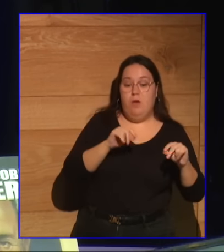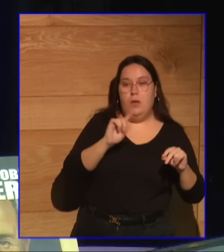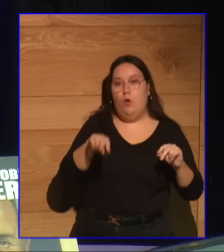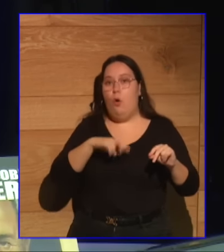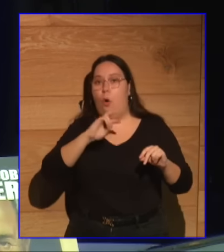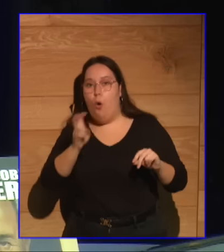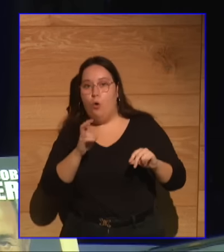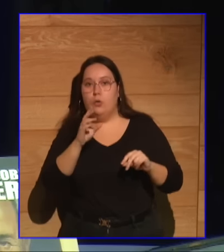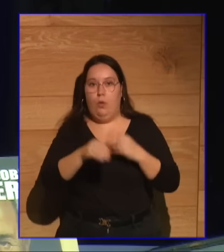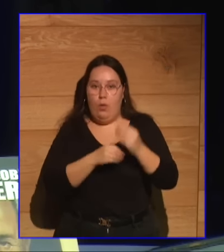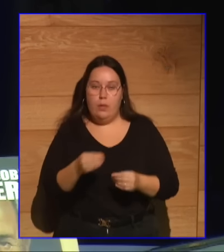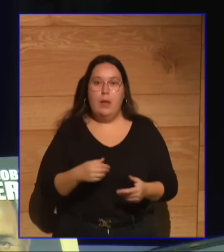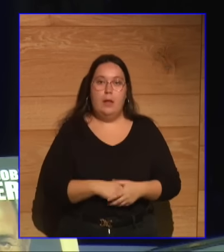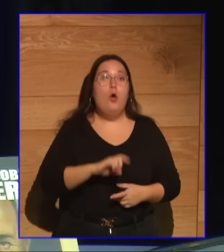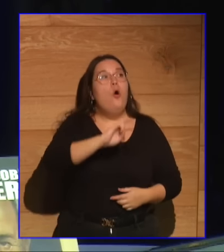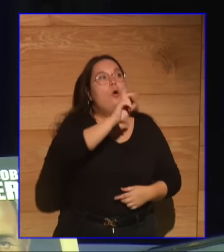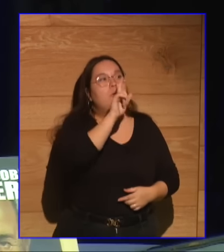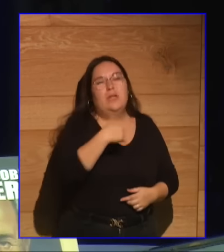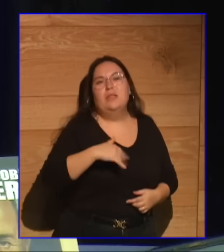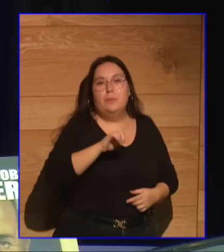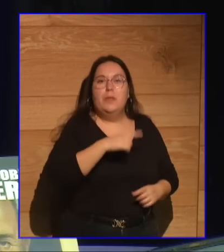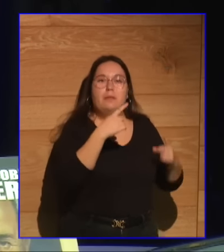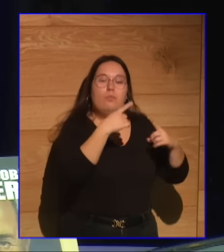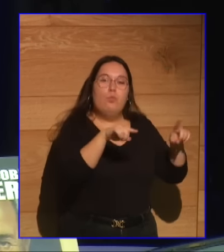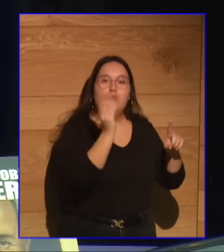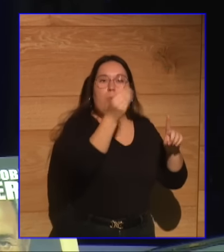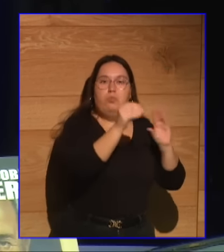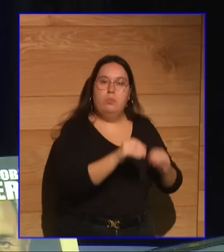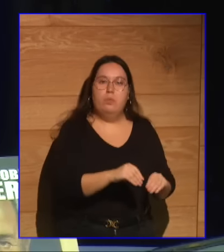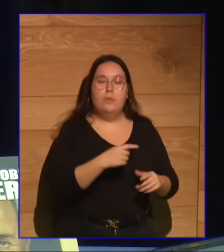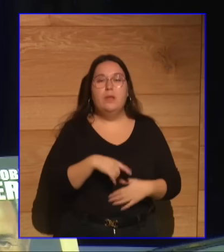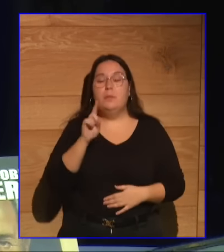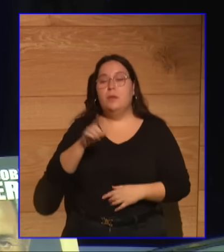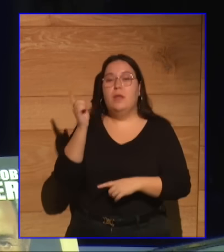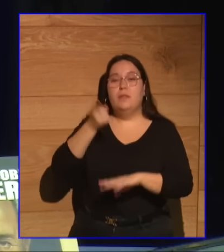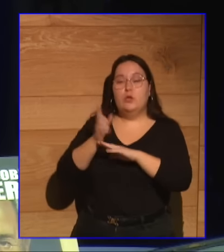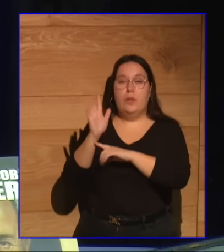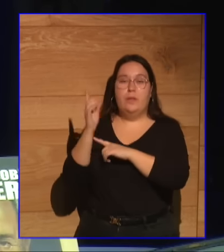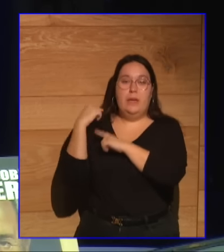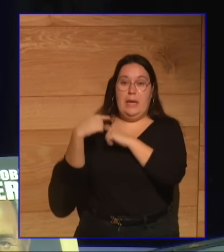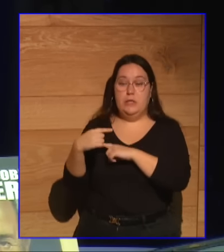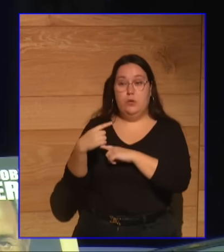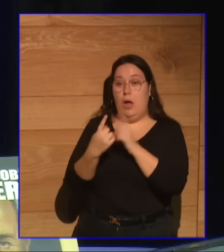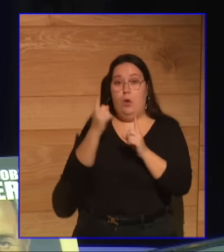las montaría, les pondría la música y las estrenarían. Hay muchos directores del cine clásico que no vieron sus películas